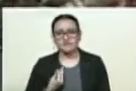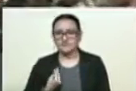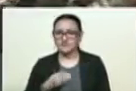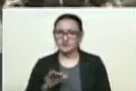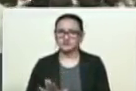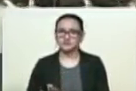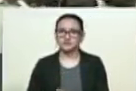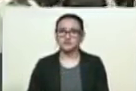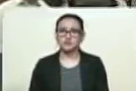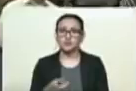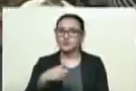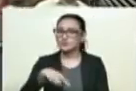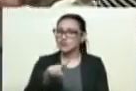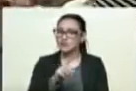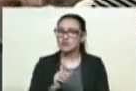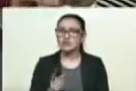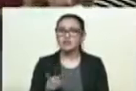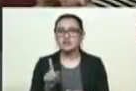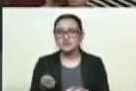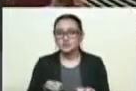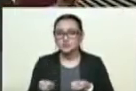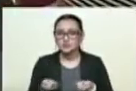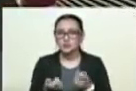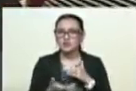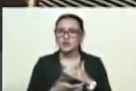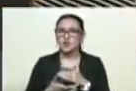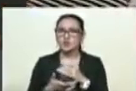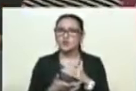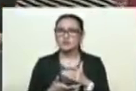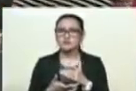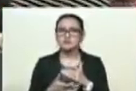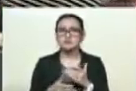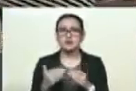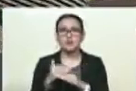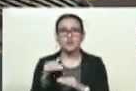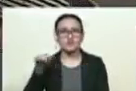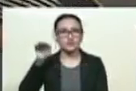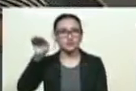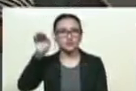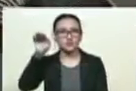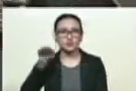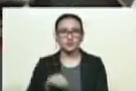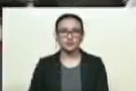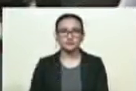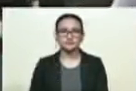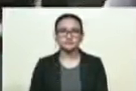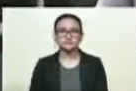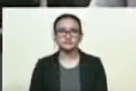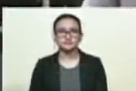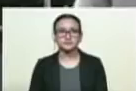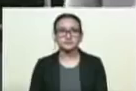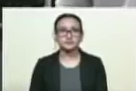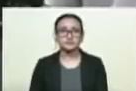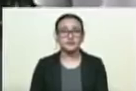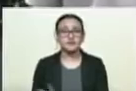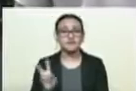manejan. El mundo de la tecnología es el mundo del futuro. Y